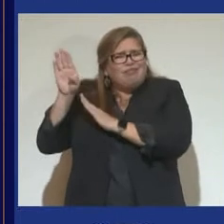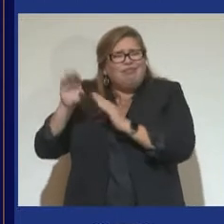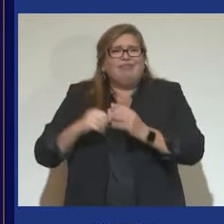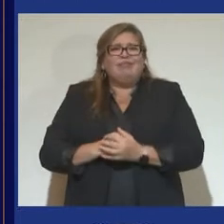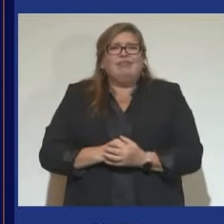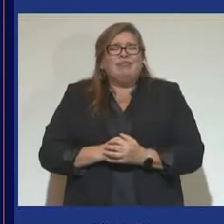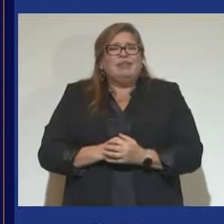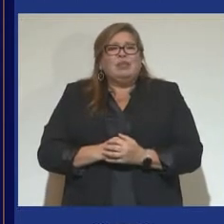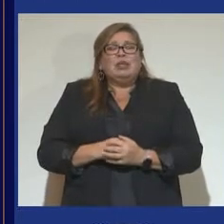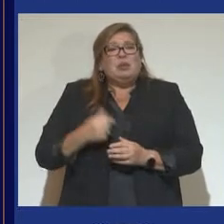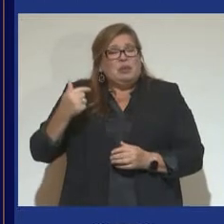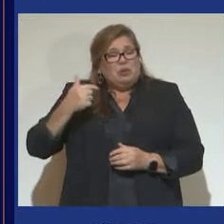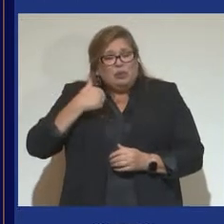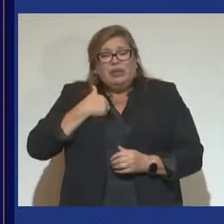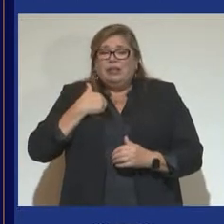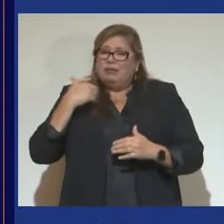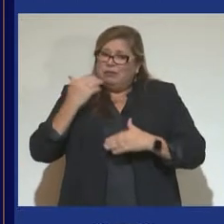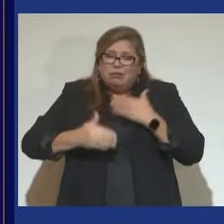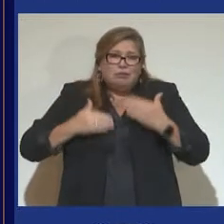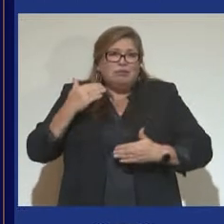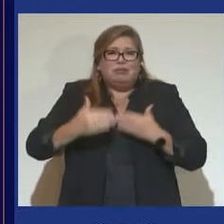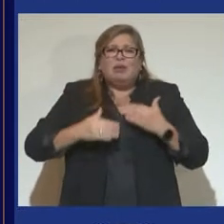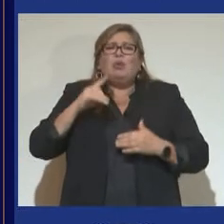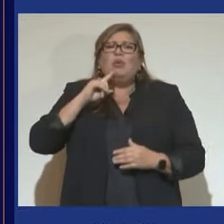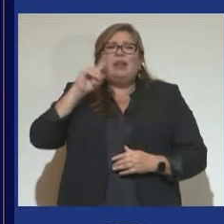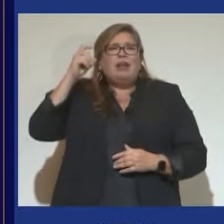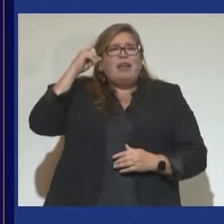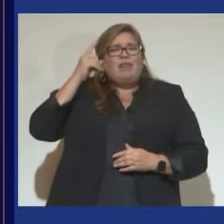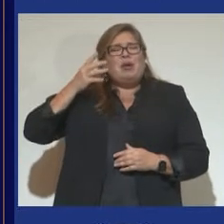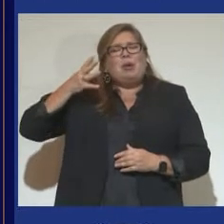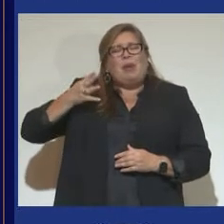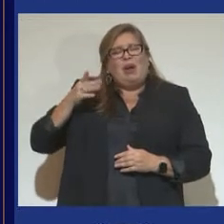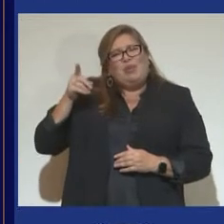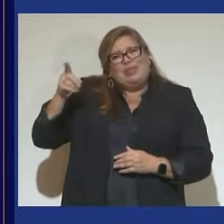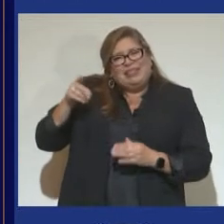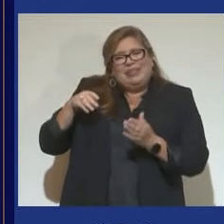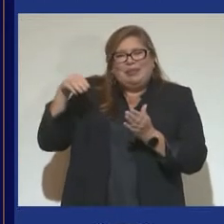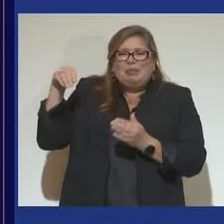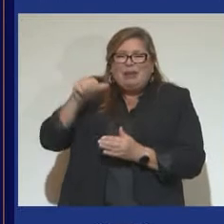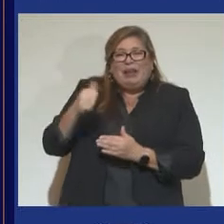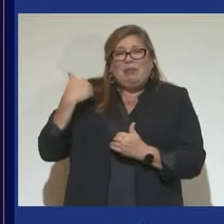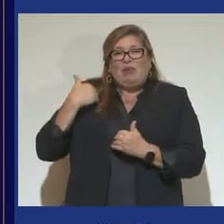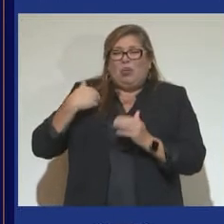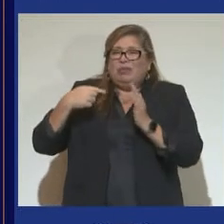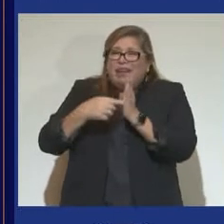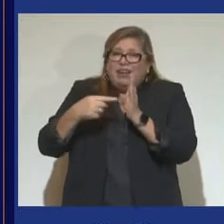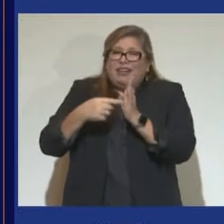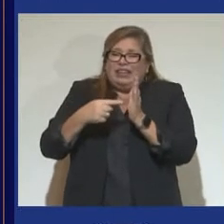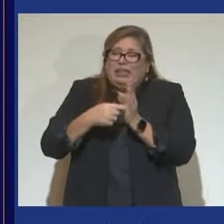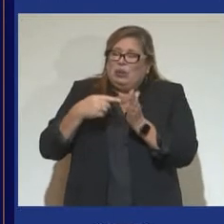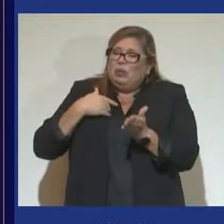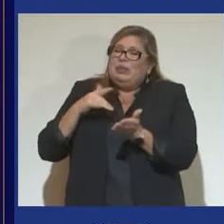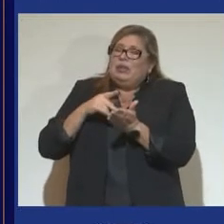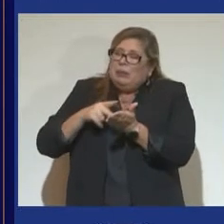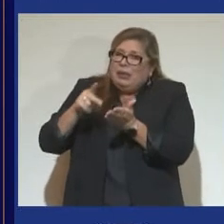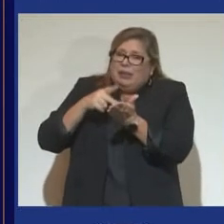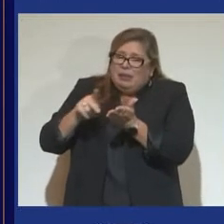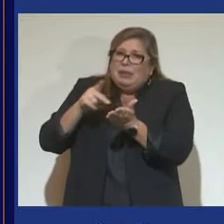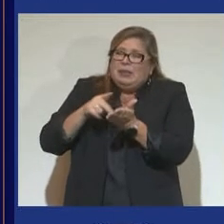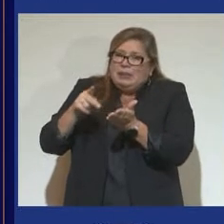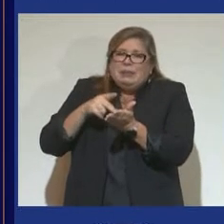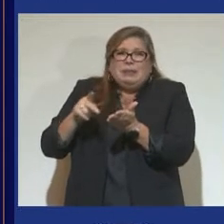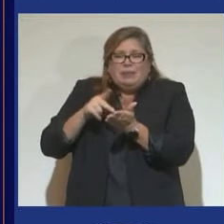mucha energía en tratar de retomar lo que el gobernador brown brown había hecho en pagar el gasto y